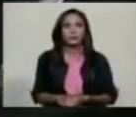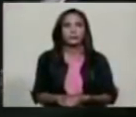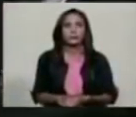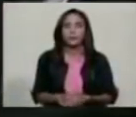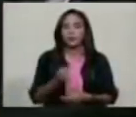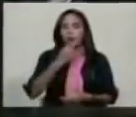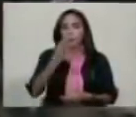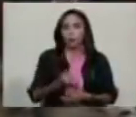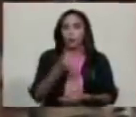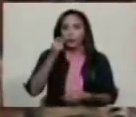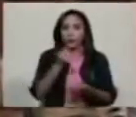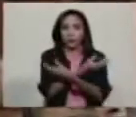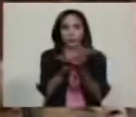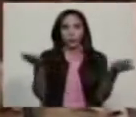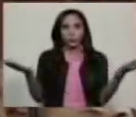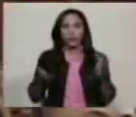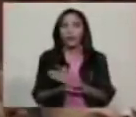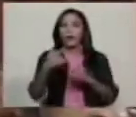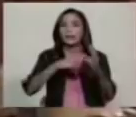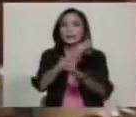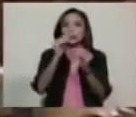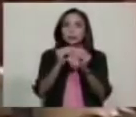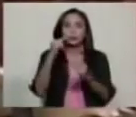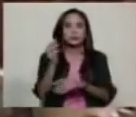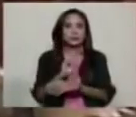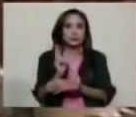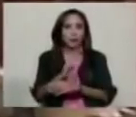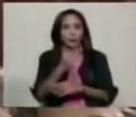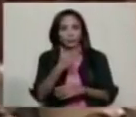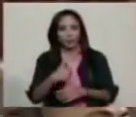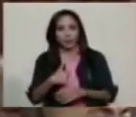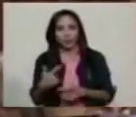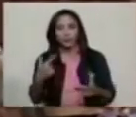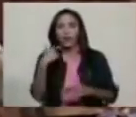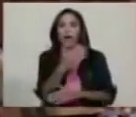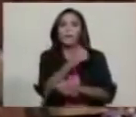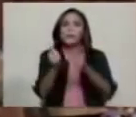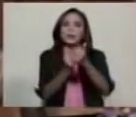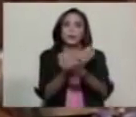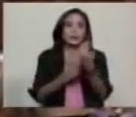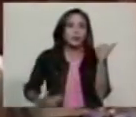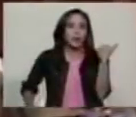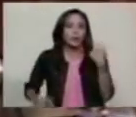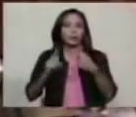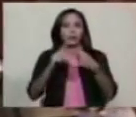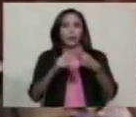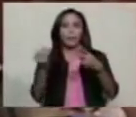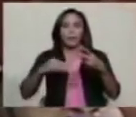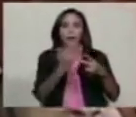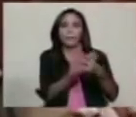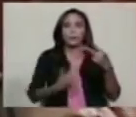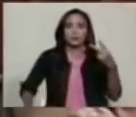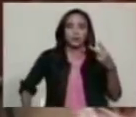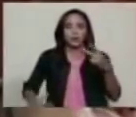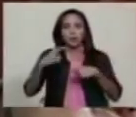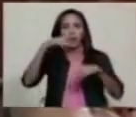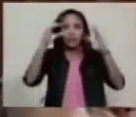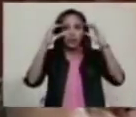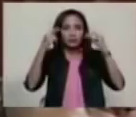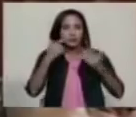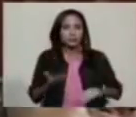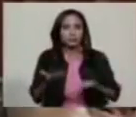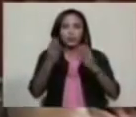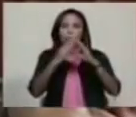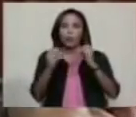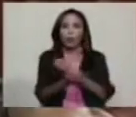sea lo más breve posible, señor presidente, señor vicepresidente y doctora Delcy Rodríguez.